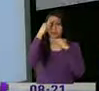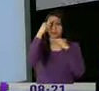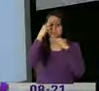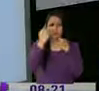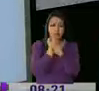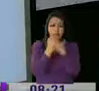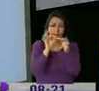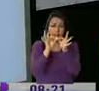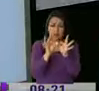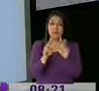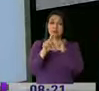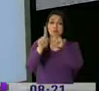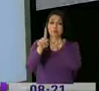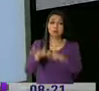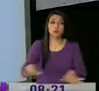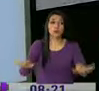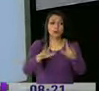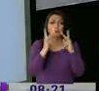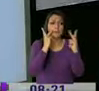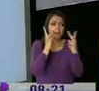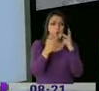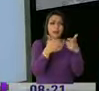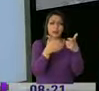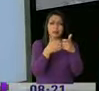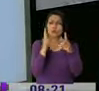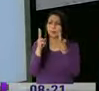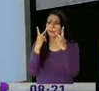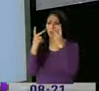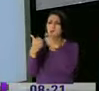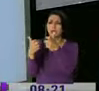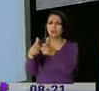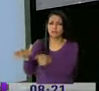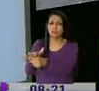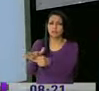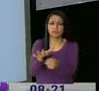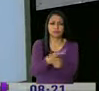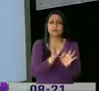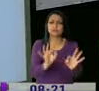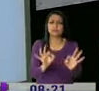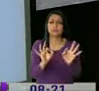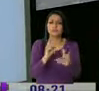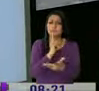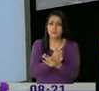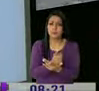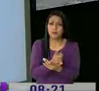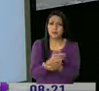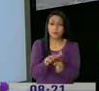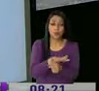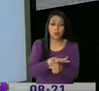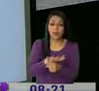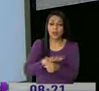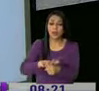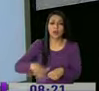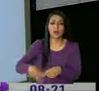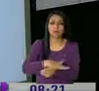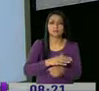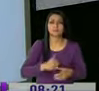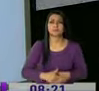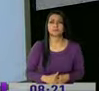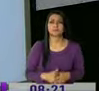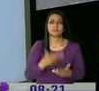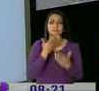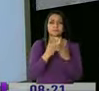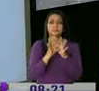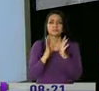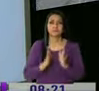trabaja en varios frentes, hemos visto uno de ellos es este y la repavimentación que se está haciendo, tapando huecos y repavimentando otras zonas. Gracias, mi